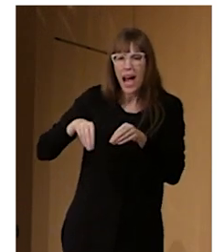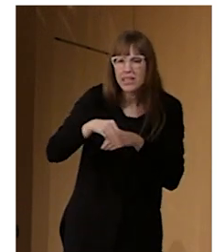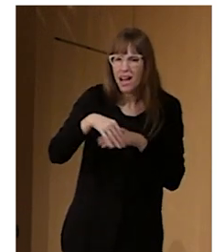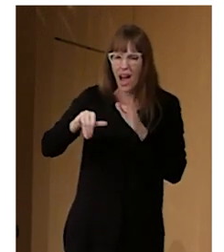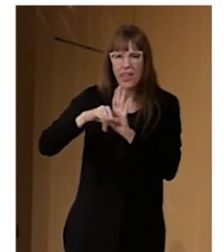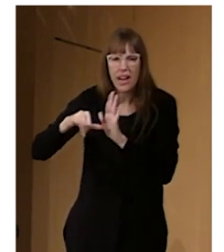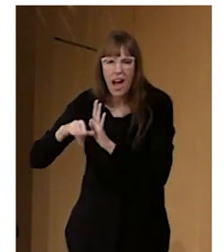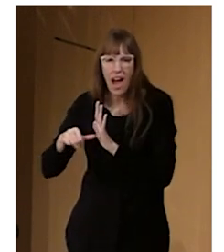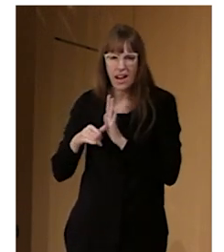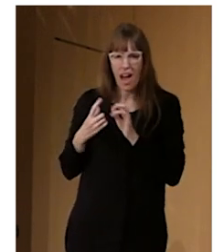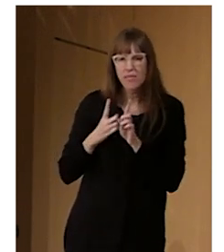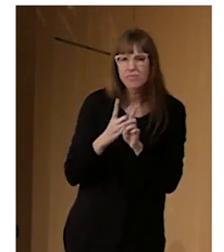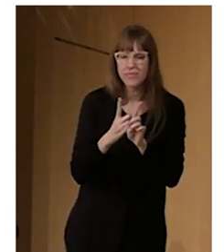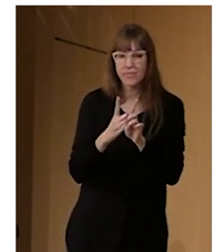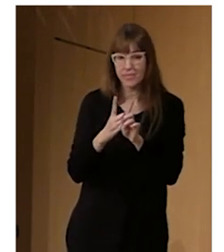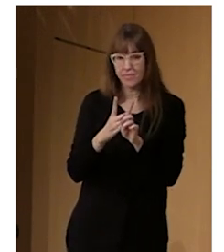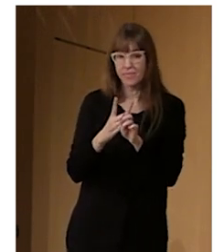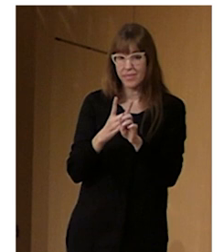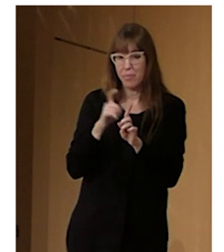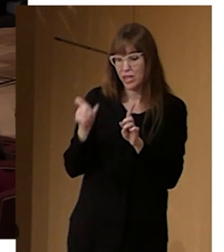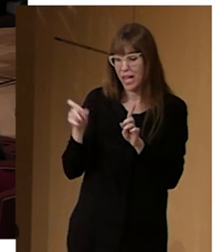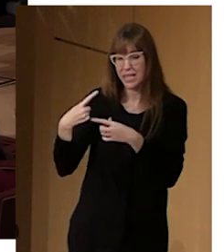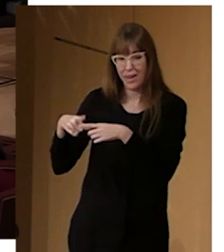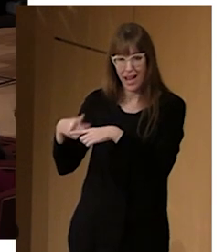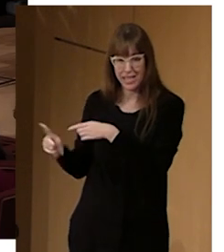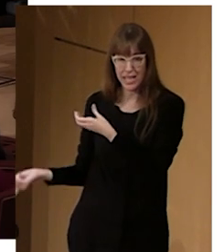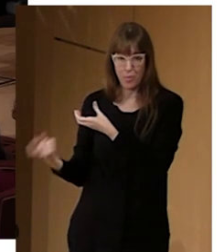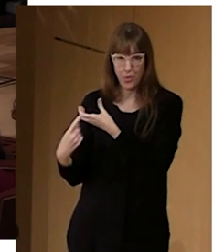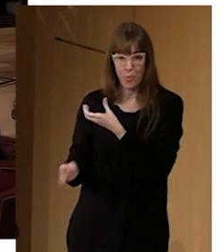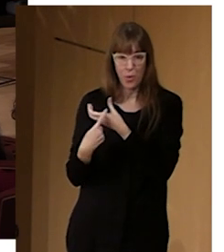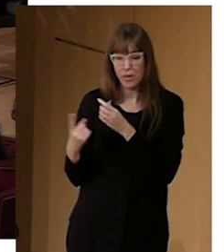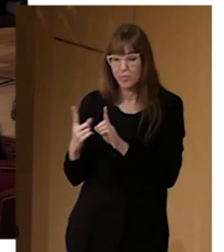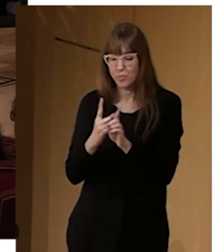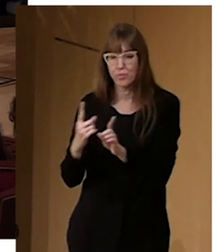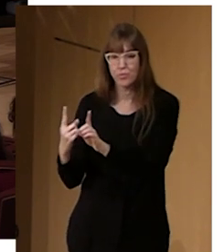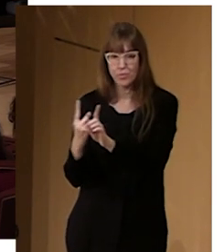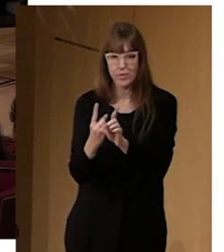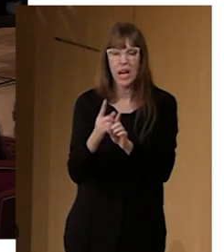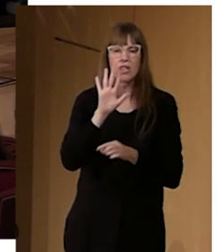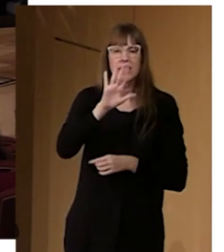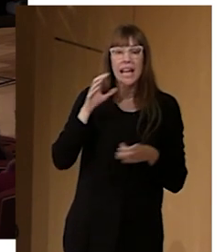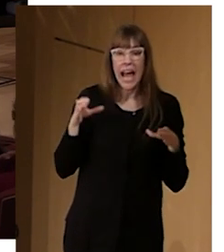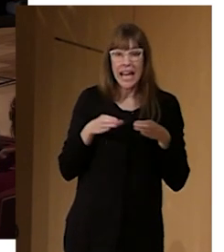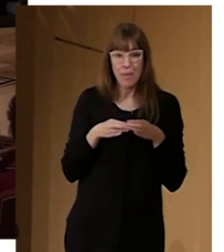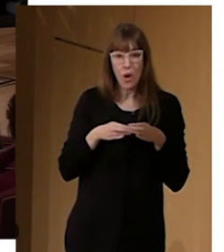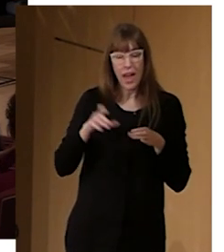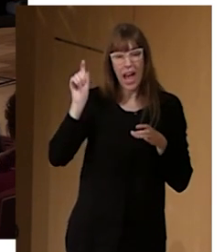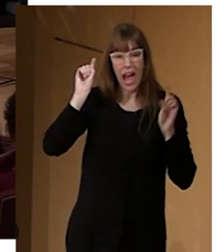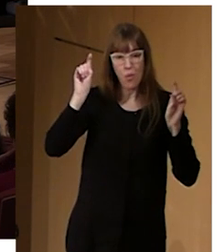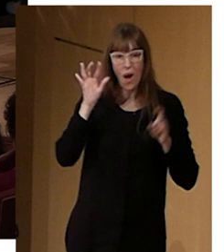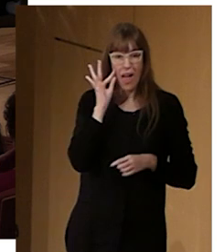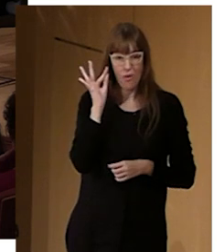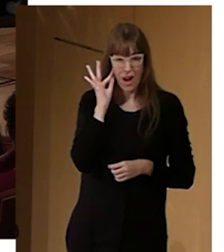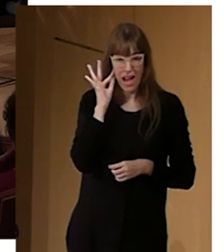a las diferentes personas que que acuden las actividades eh el equipo de educadoras con el que trabajamos es un equipo amplio